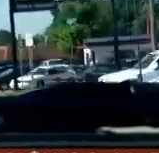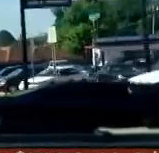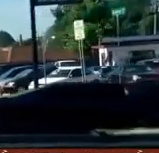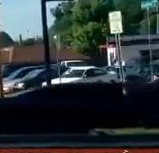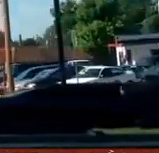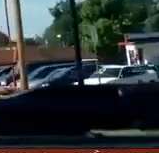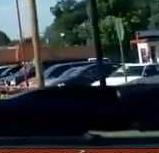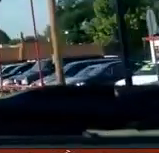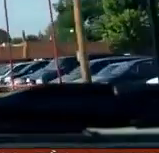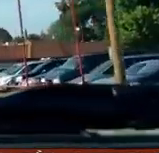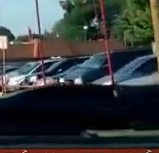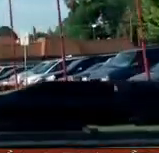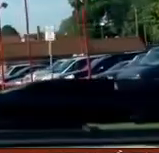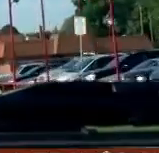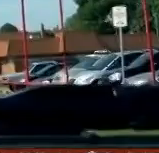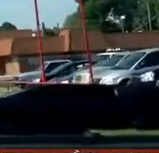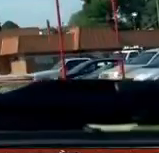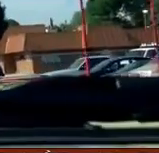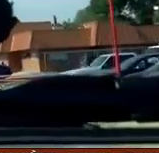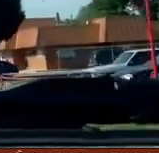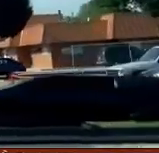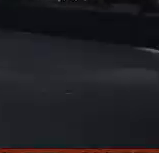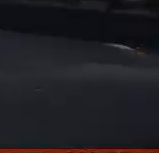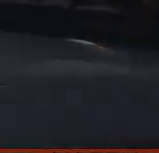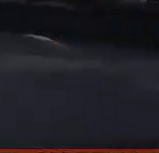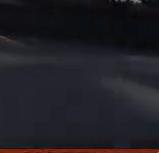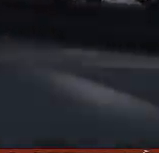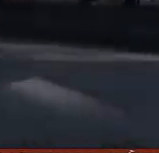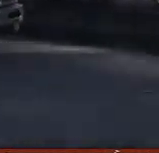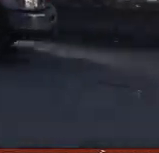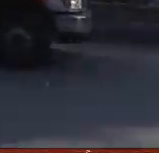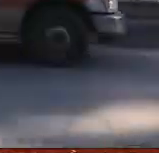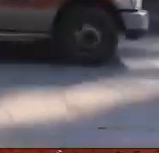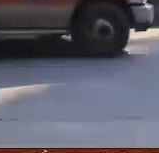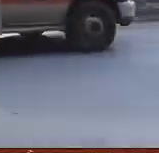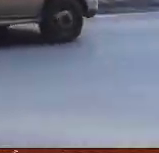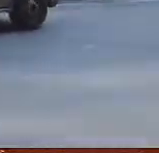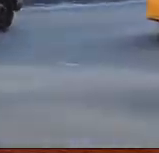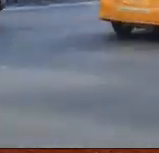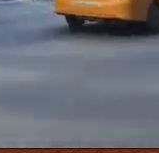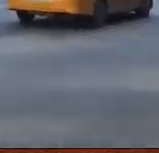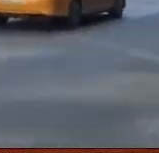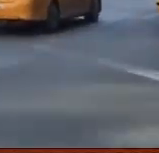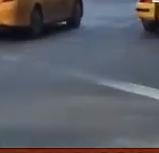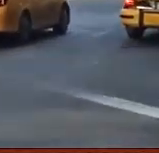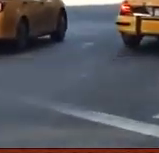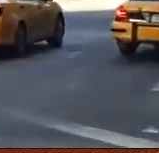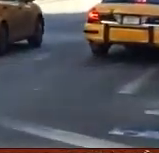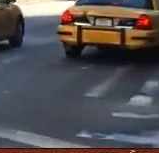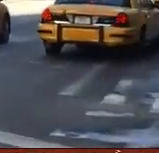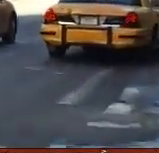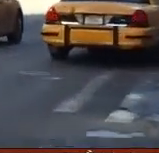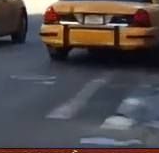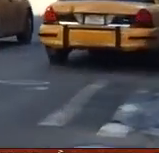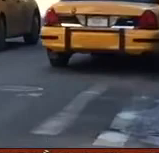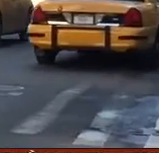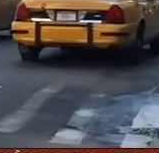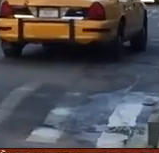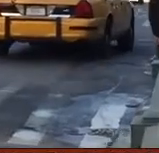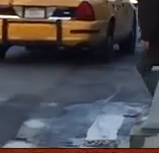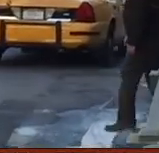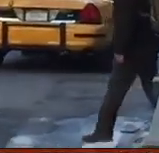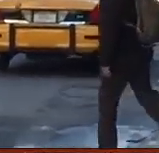estamos teniendo una crisis con esta empresa, este servicio de transporte colectivo, pues allá en Washington